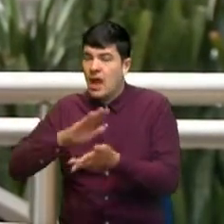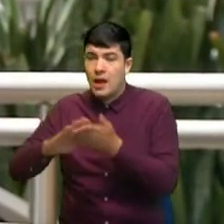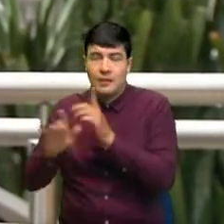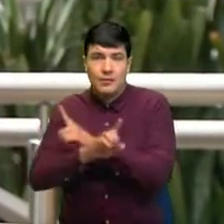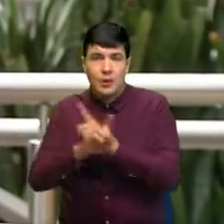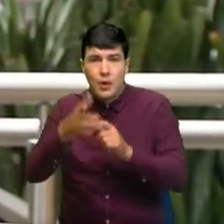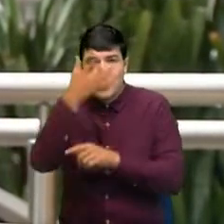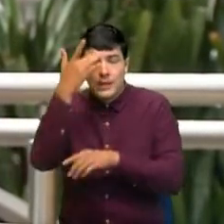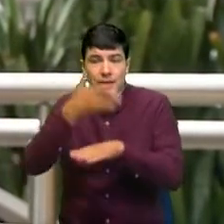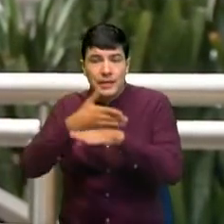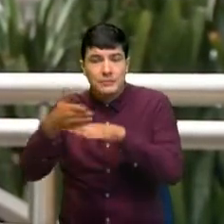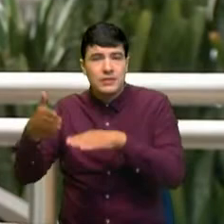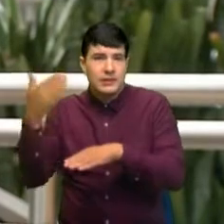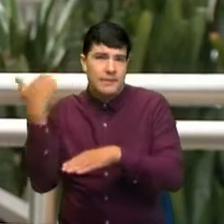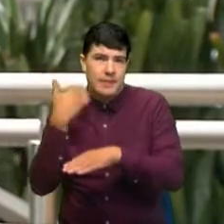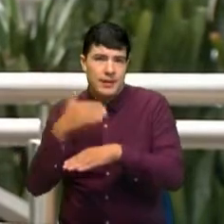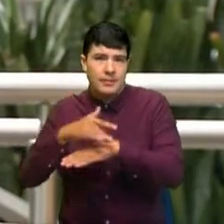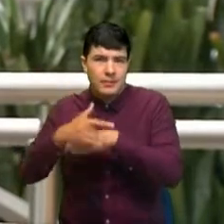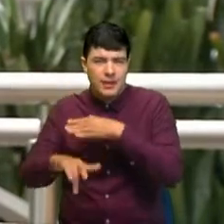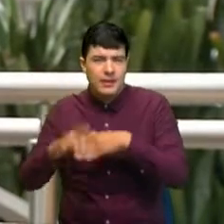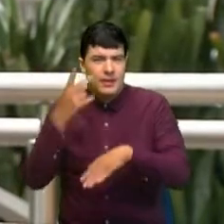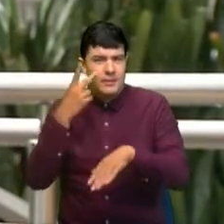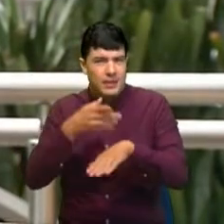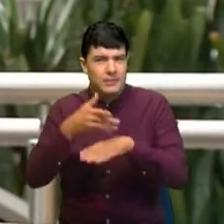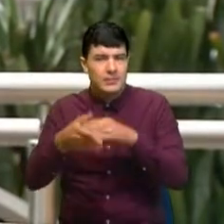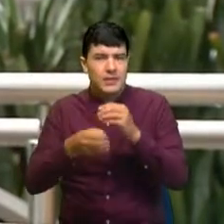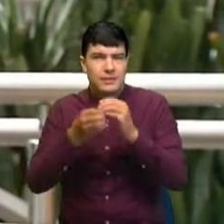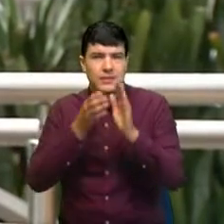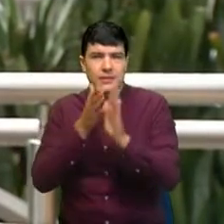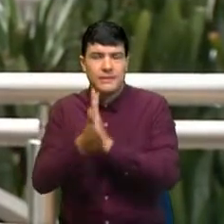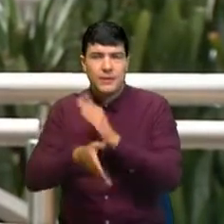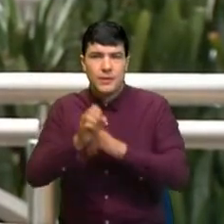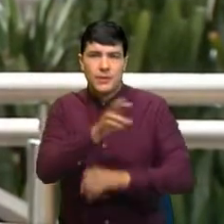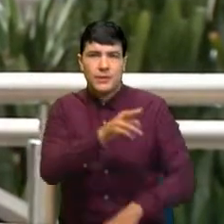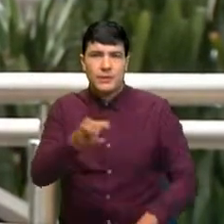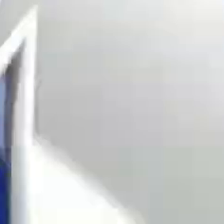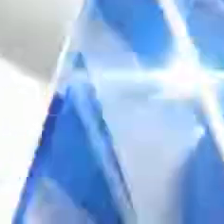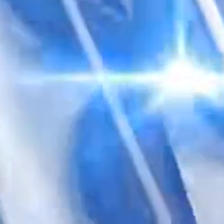podría ser demasiado tarde. Es todo por el momento. Continúen ustedes con más en Oriente Noticias.